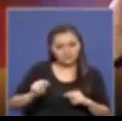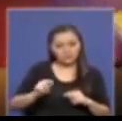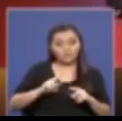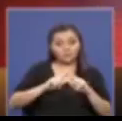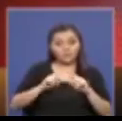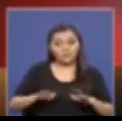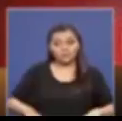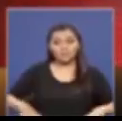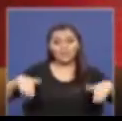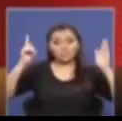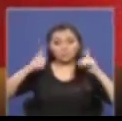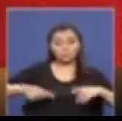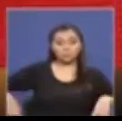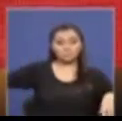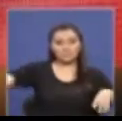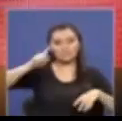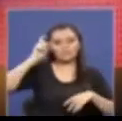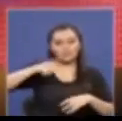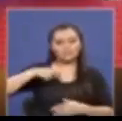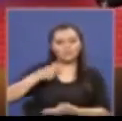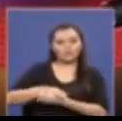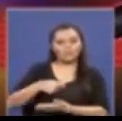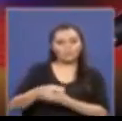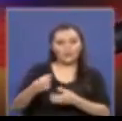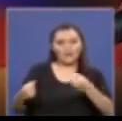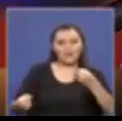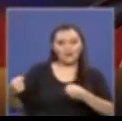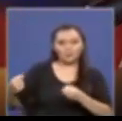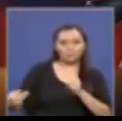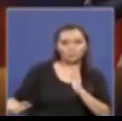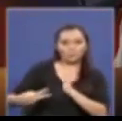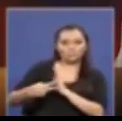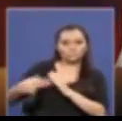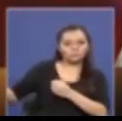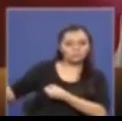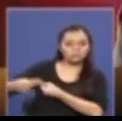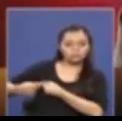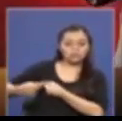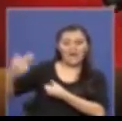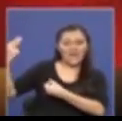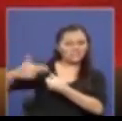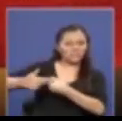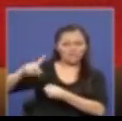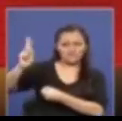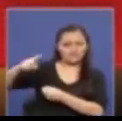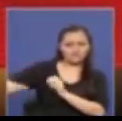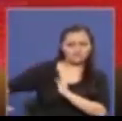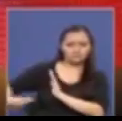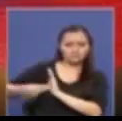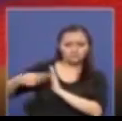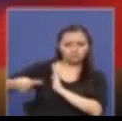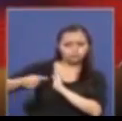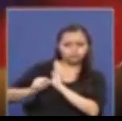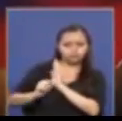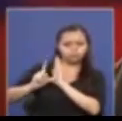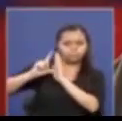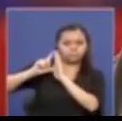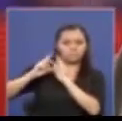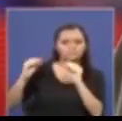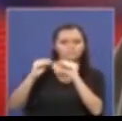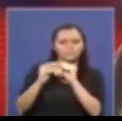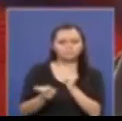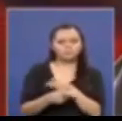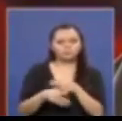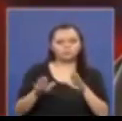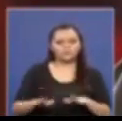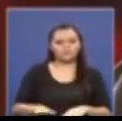es masivamente introducir carros eléctricos que cada vez tienen mejor tecnología, dicho sea de paso, en el país, y